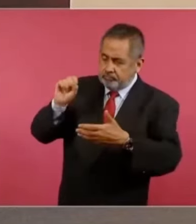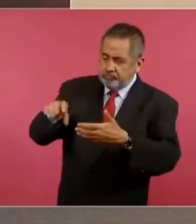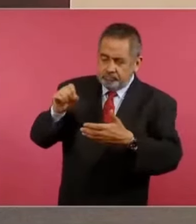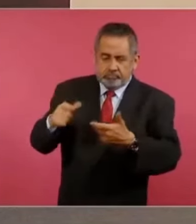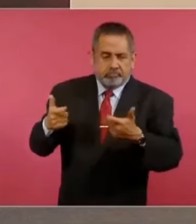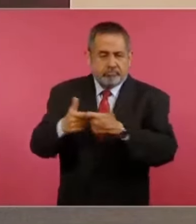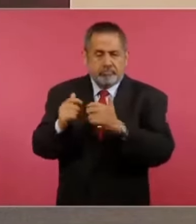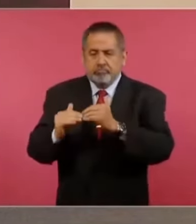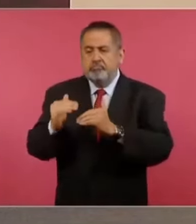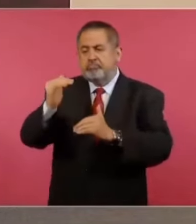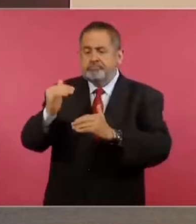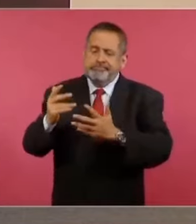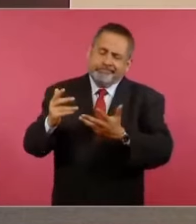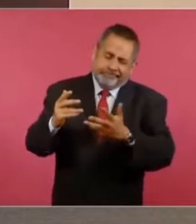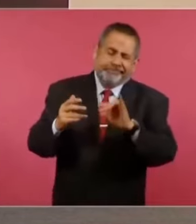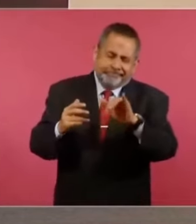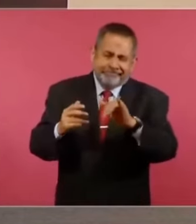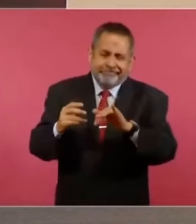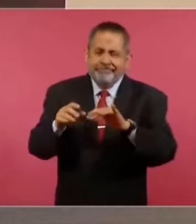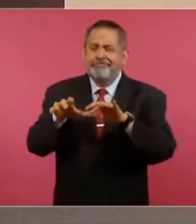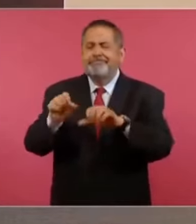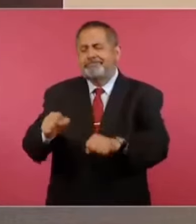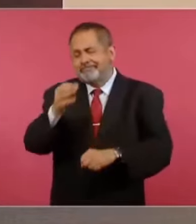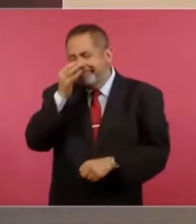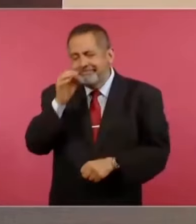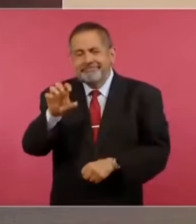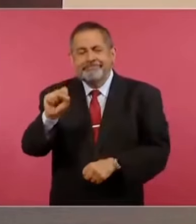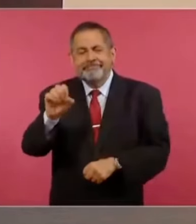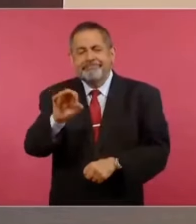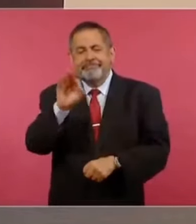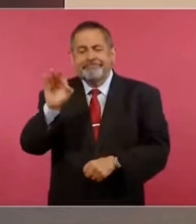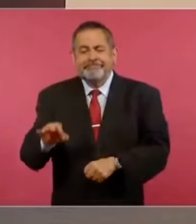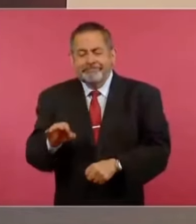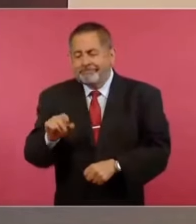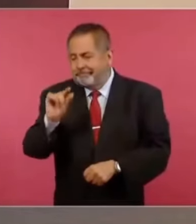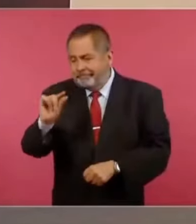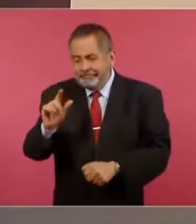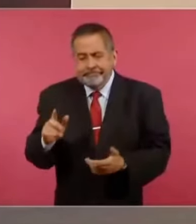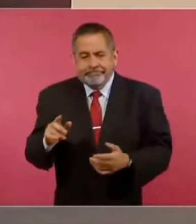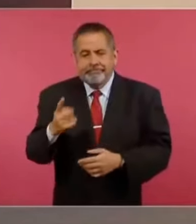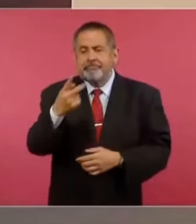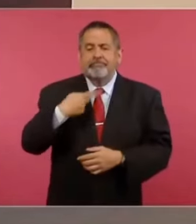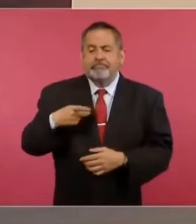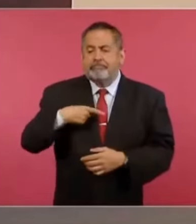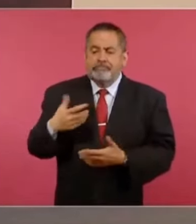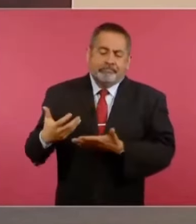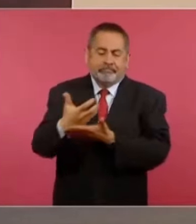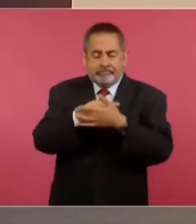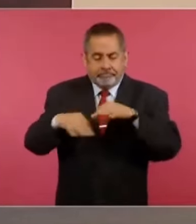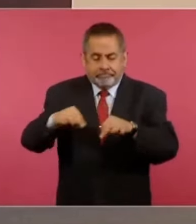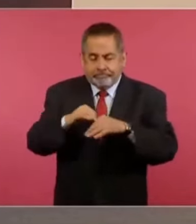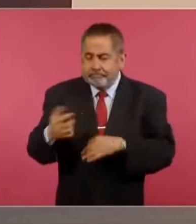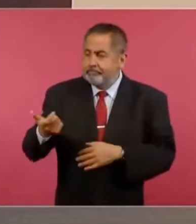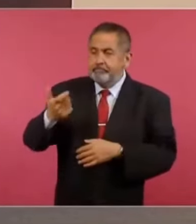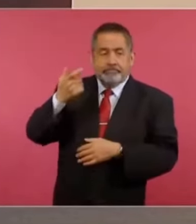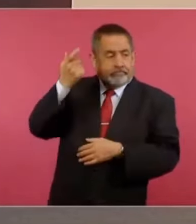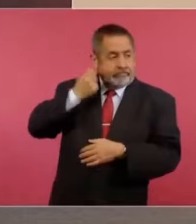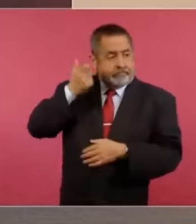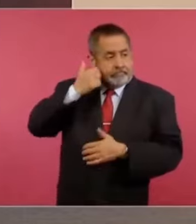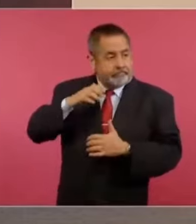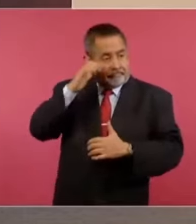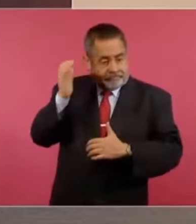nos quedábamos en el 60% de una persona, de un trabajador que se jubilaba